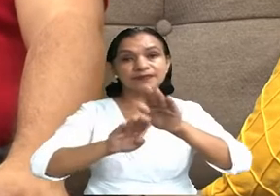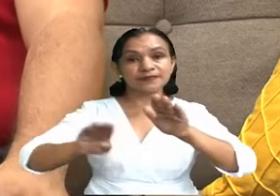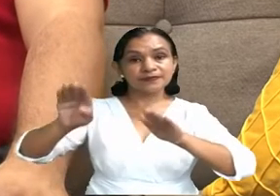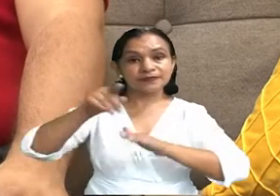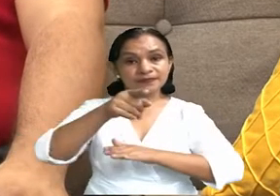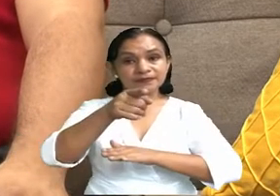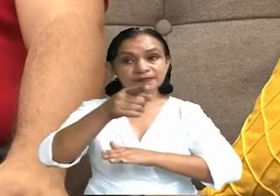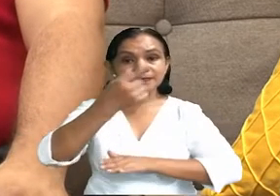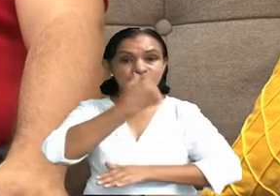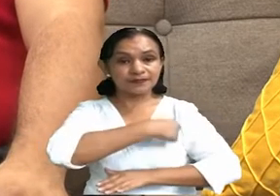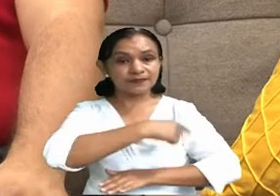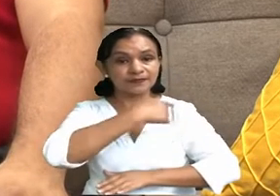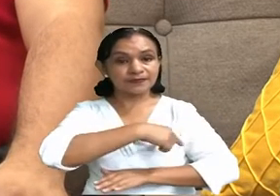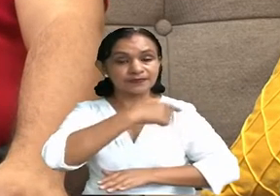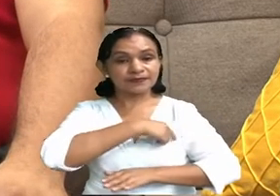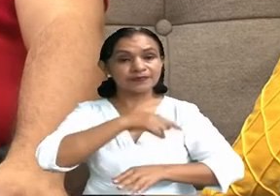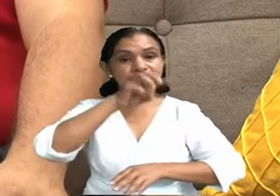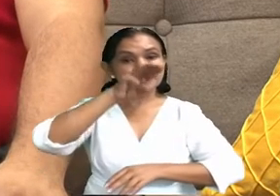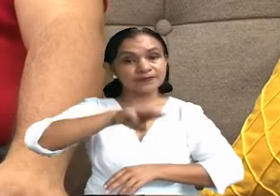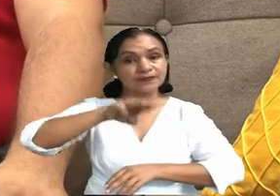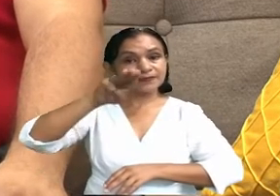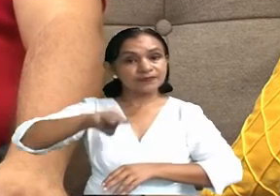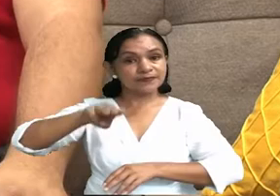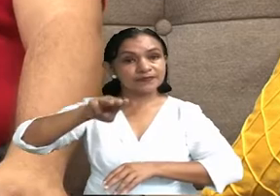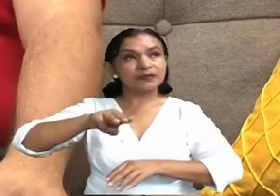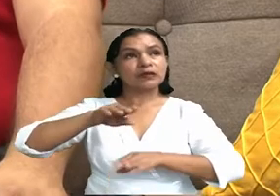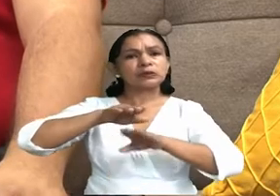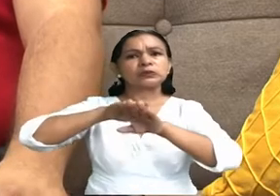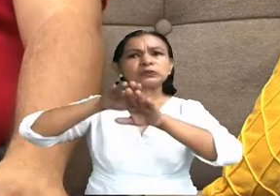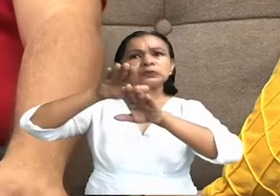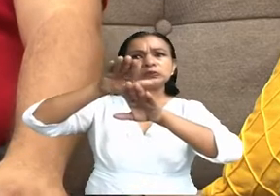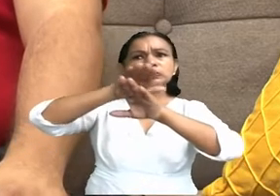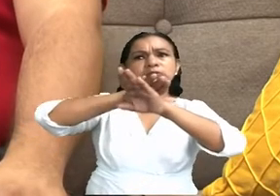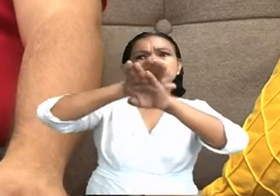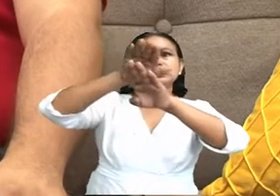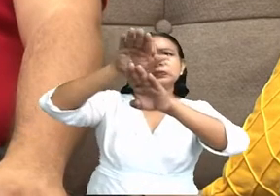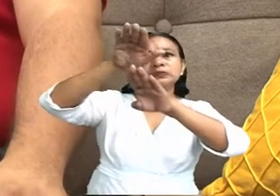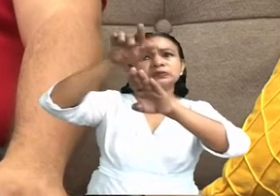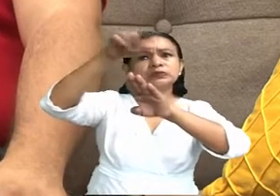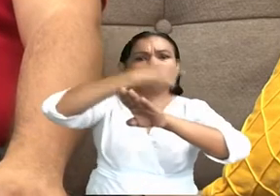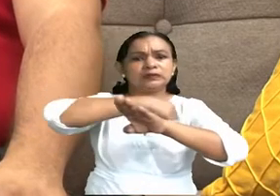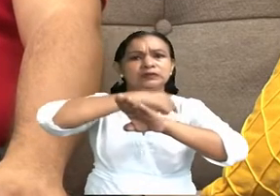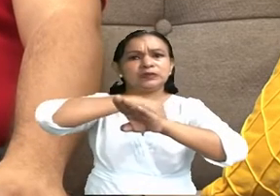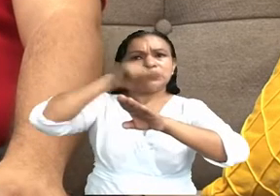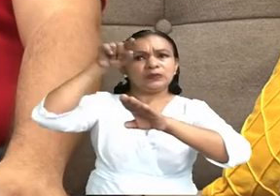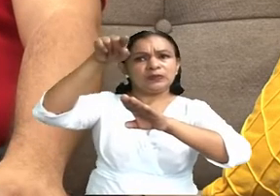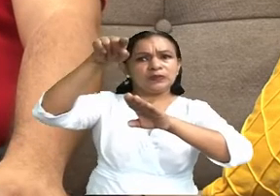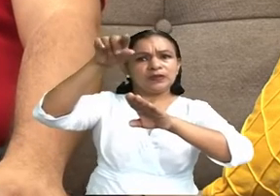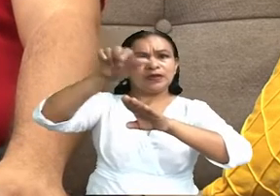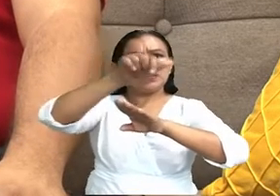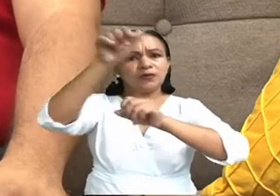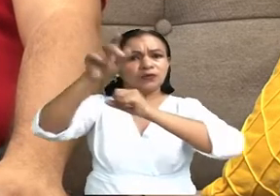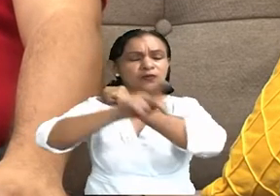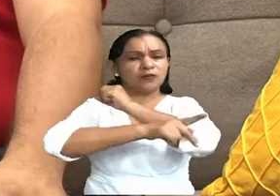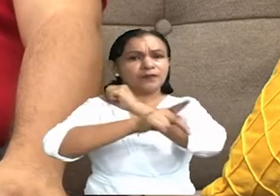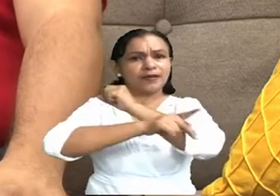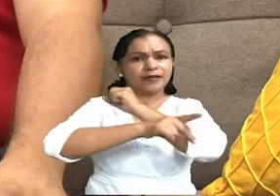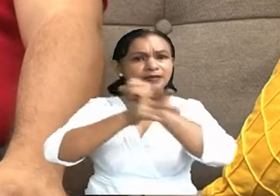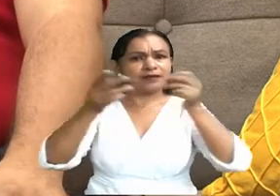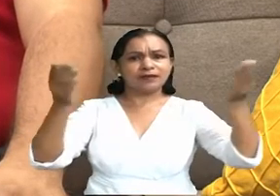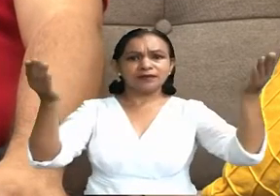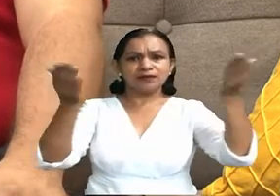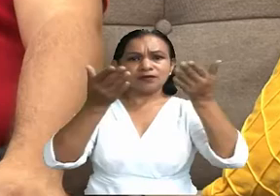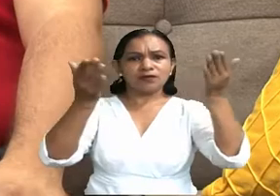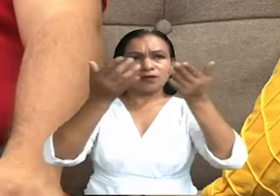van a la escuela normal de Matagalpa, que está sobre un cerro, y pareciera que uno está en otro país. Okay. ¿Cómo